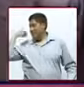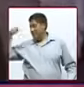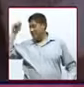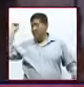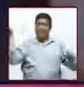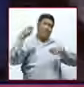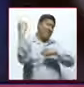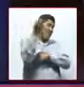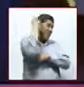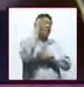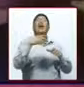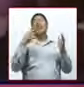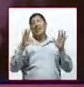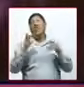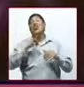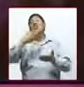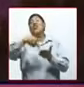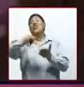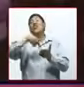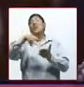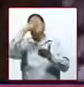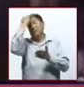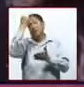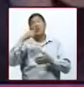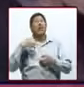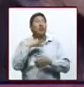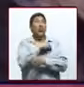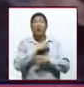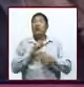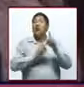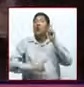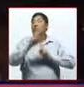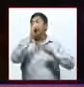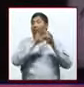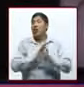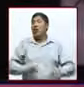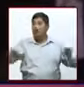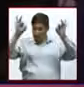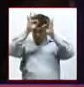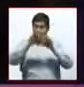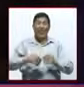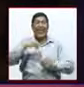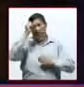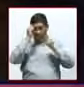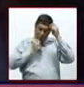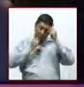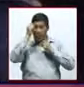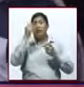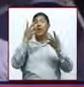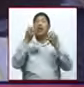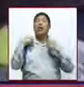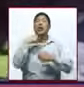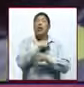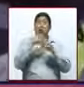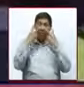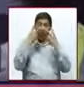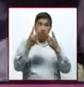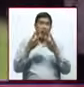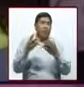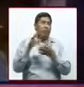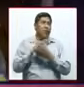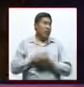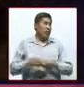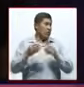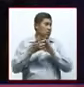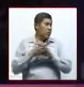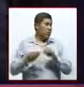1, 2. Ahí está, yo la dejo bailando porque también tenemos algo muy importante en Expresiones. Queremos ver esta también historia